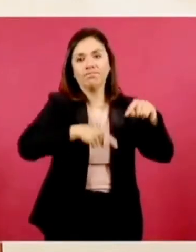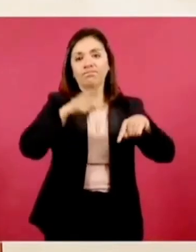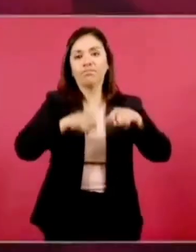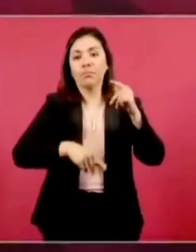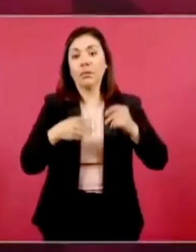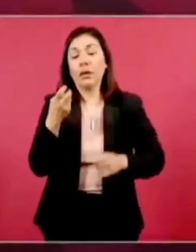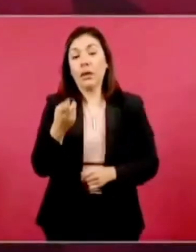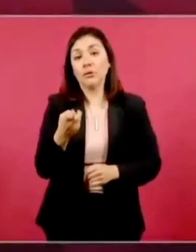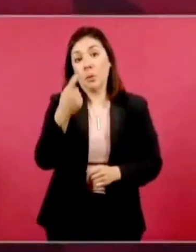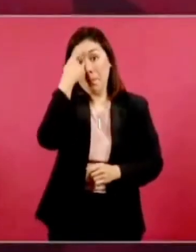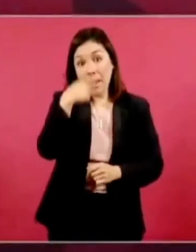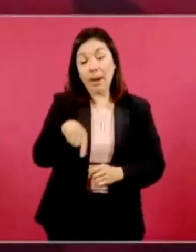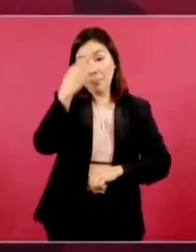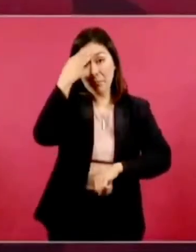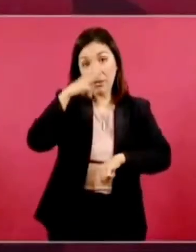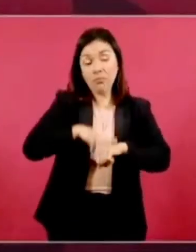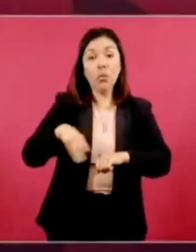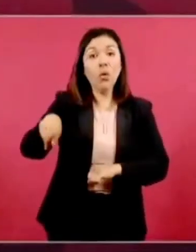que los jóvenes